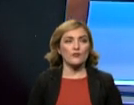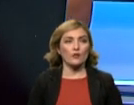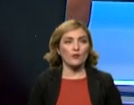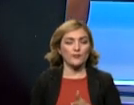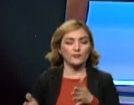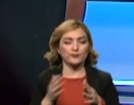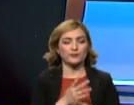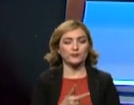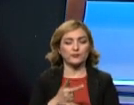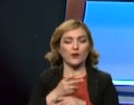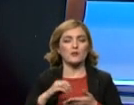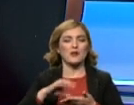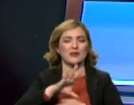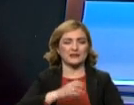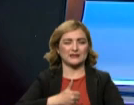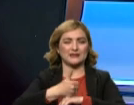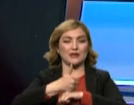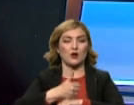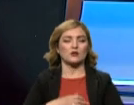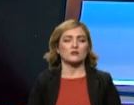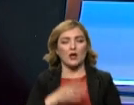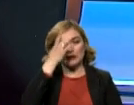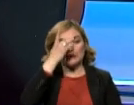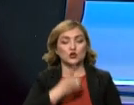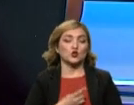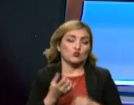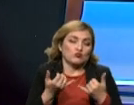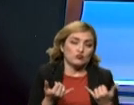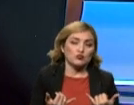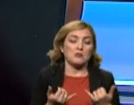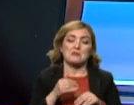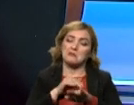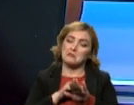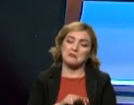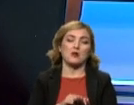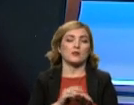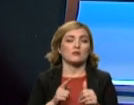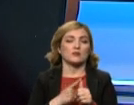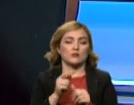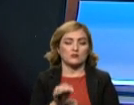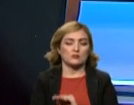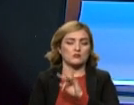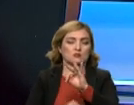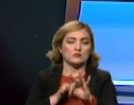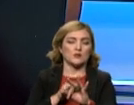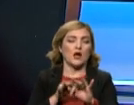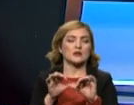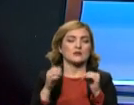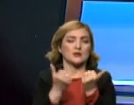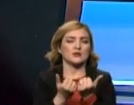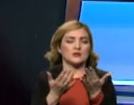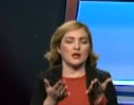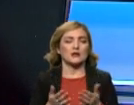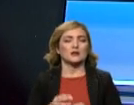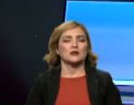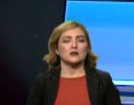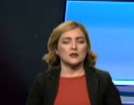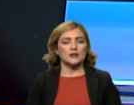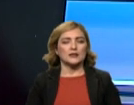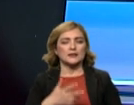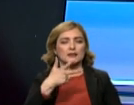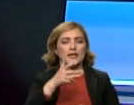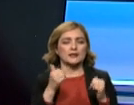El Consejo de la Administración Legislativa decidió ratificarse en la principalización de los asambleístas alternos de los